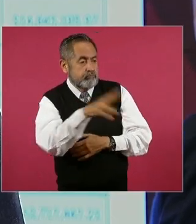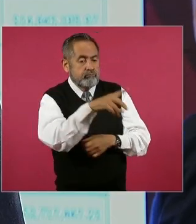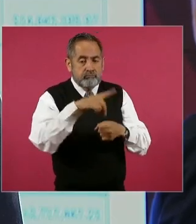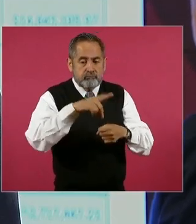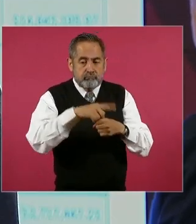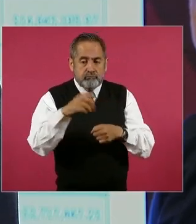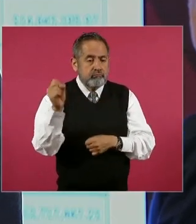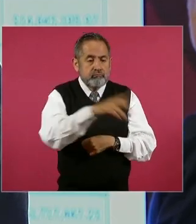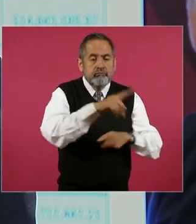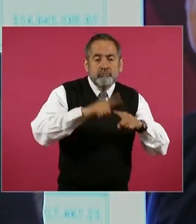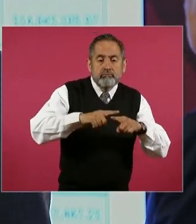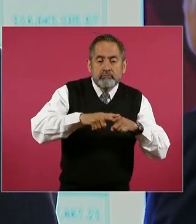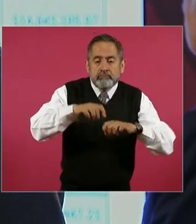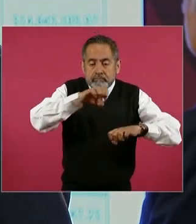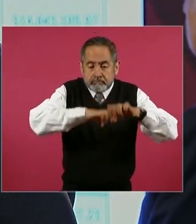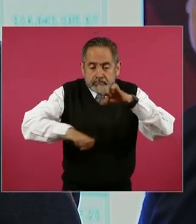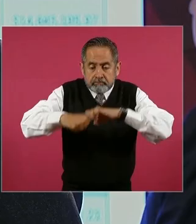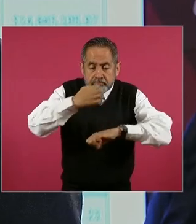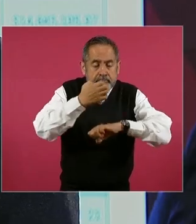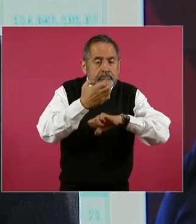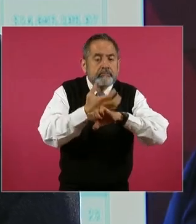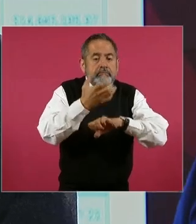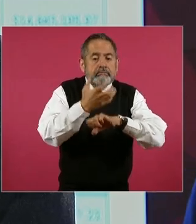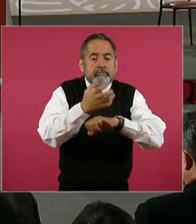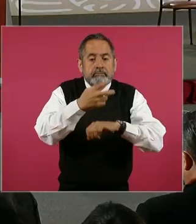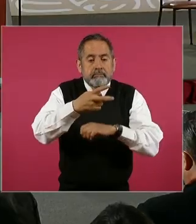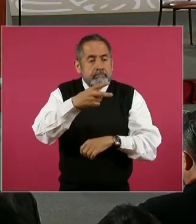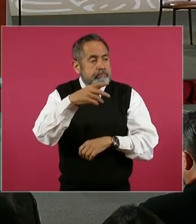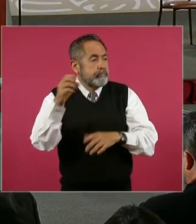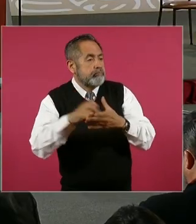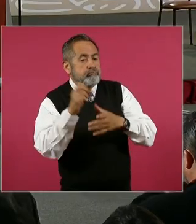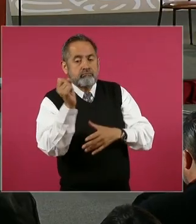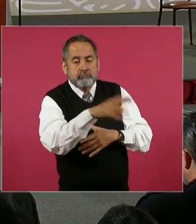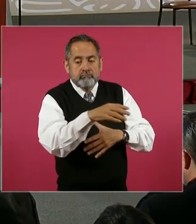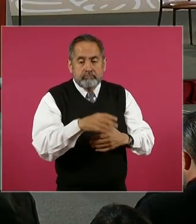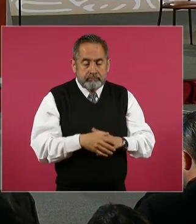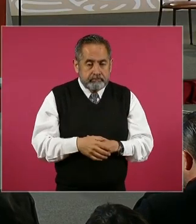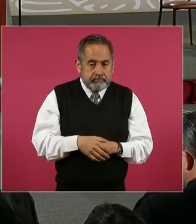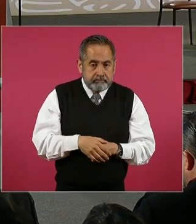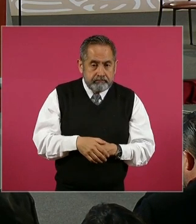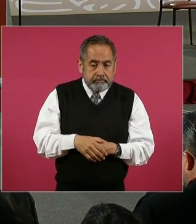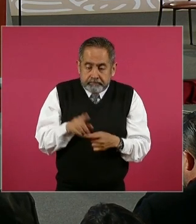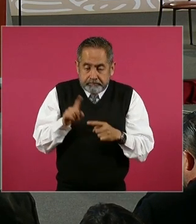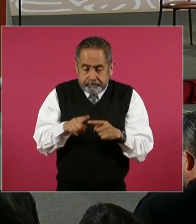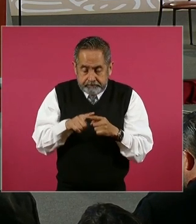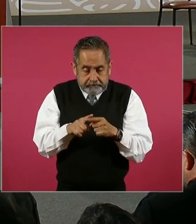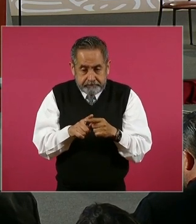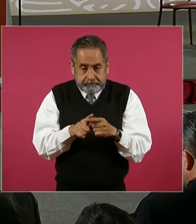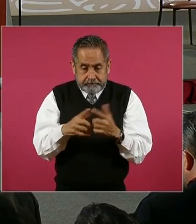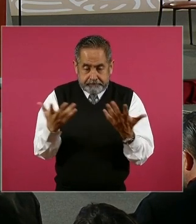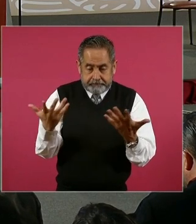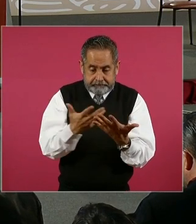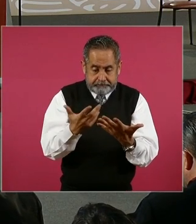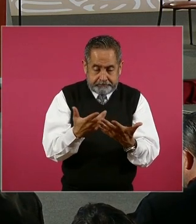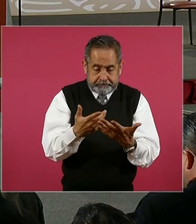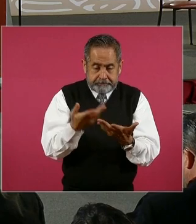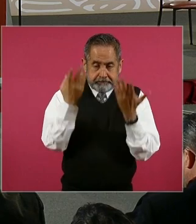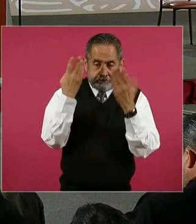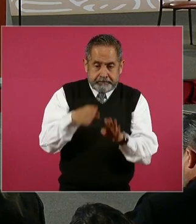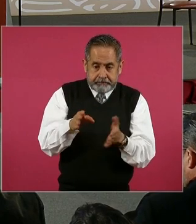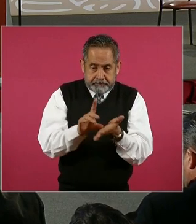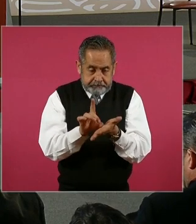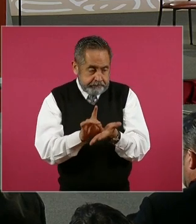de la embajada de los Estados Unidos de América el organismo emisor de las transferencias